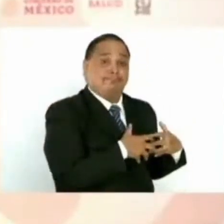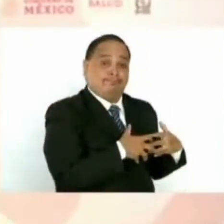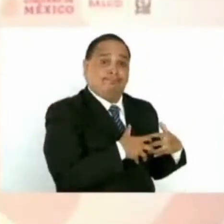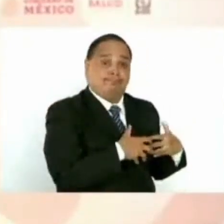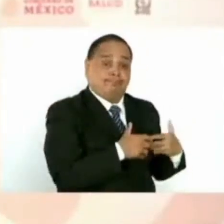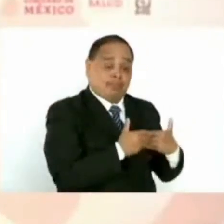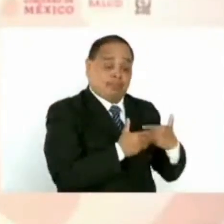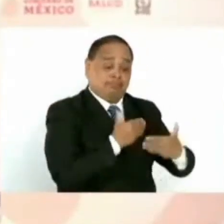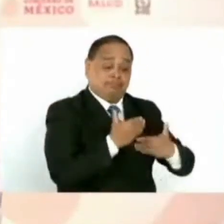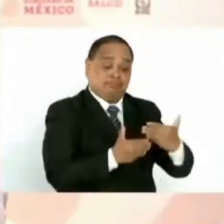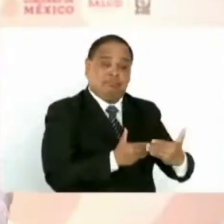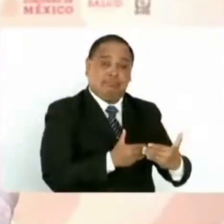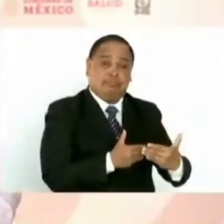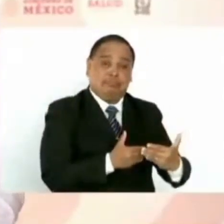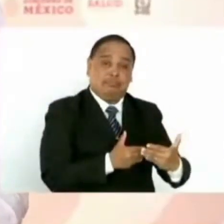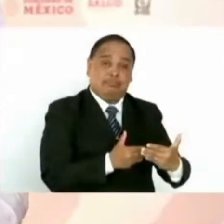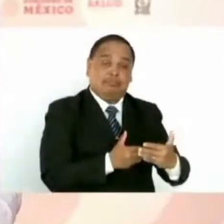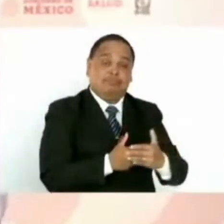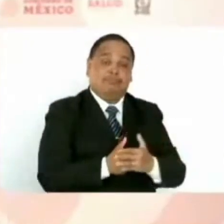no